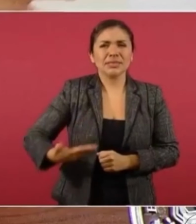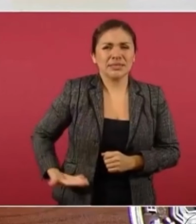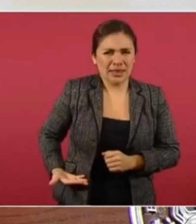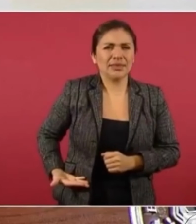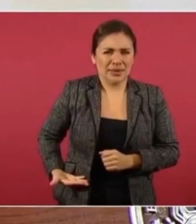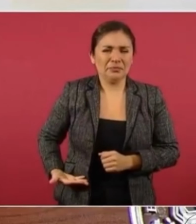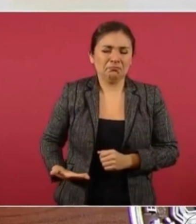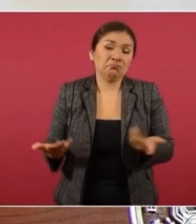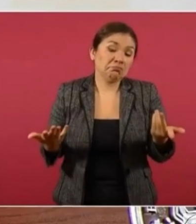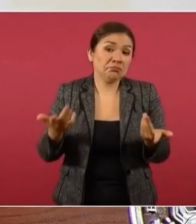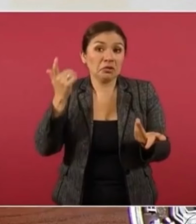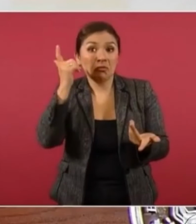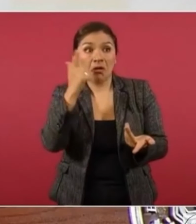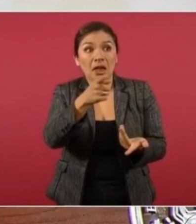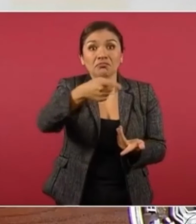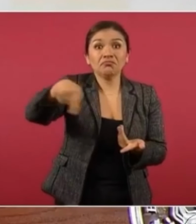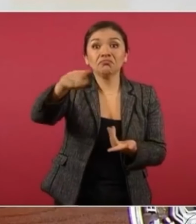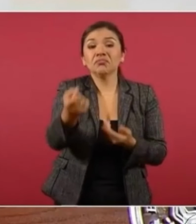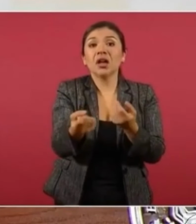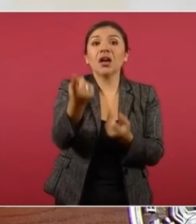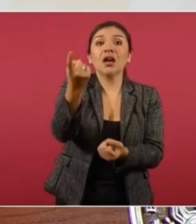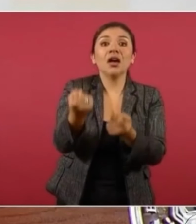ojalá y alguno de ellos